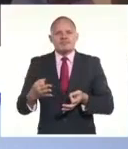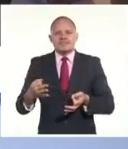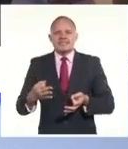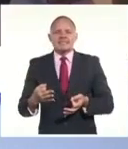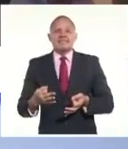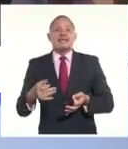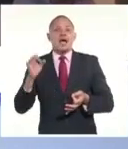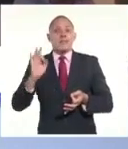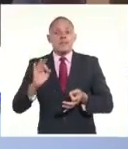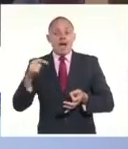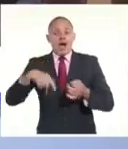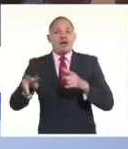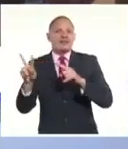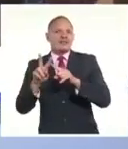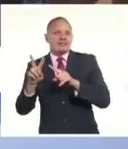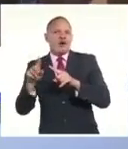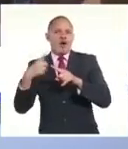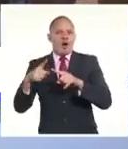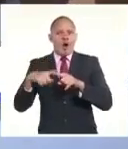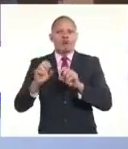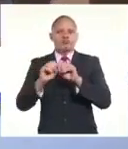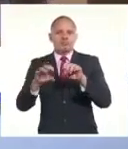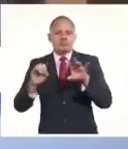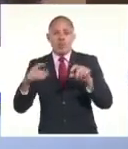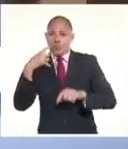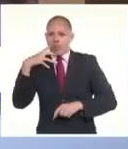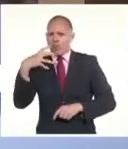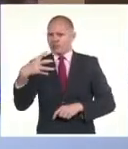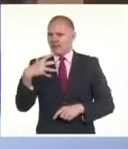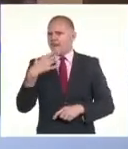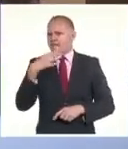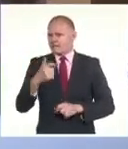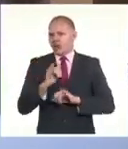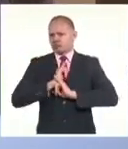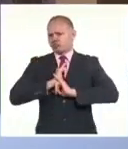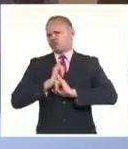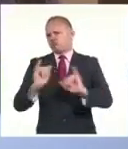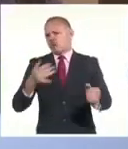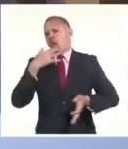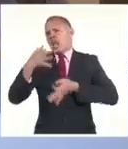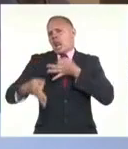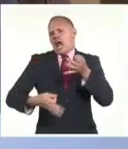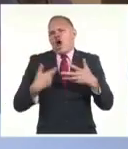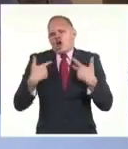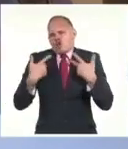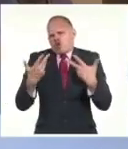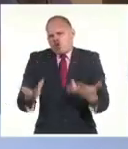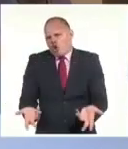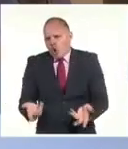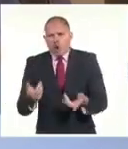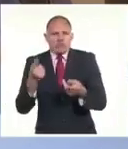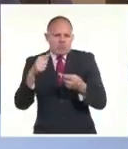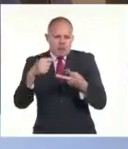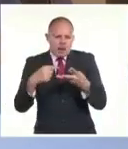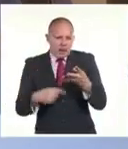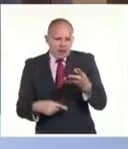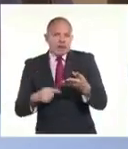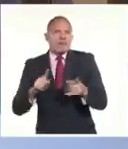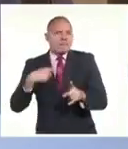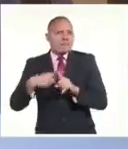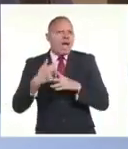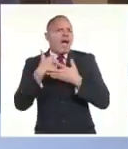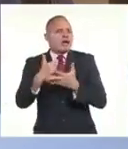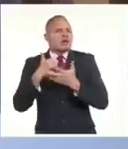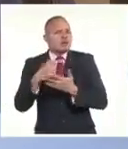medio, los medios de comunicación, tienen una importancia capital para lograr explicarla a nuestro pueblo, para lograr movilizar,